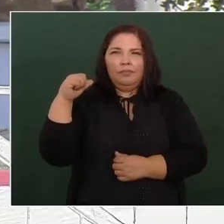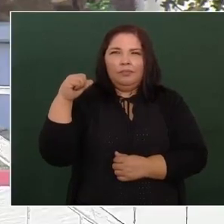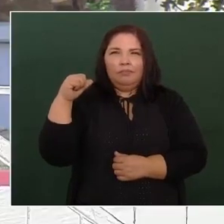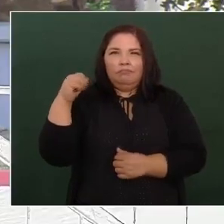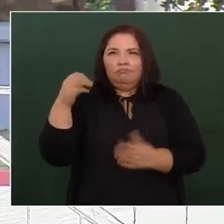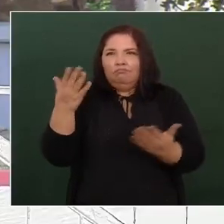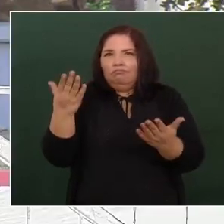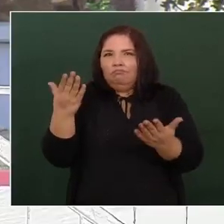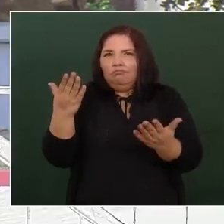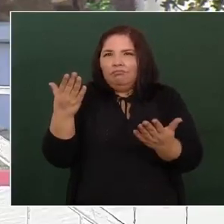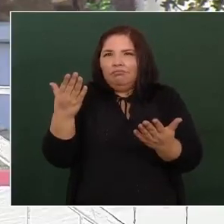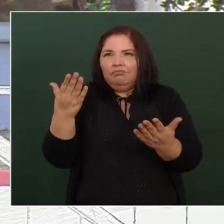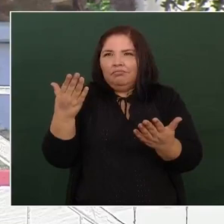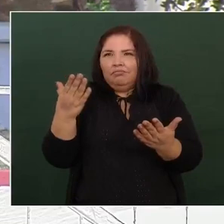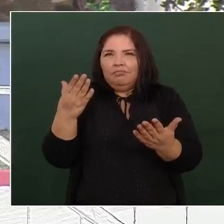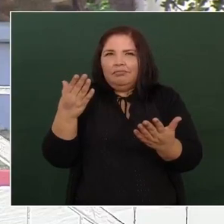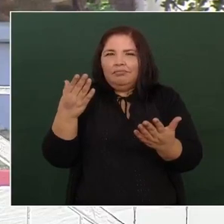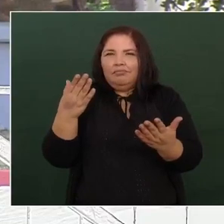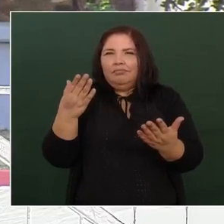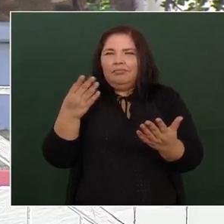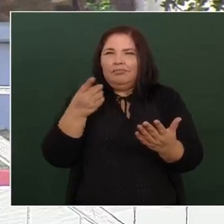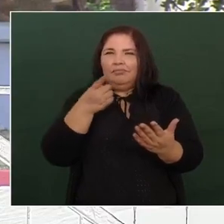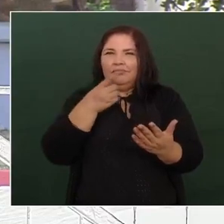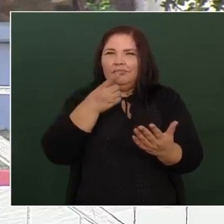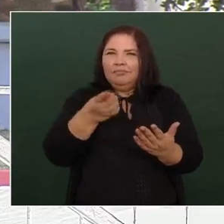no se miden.